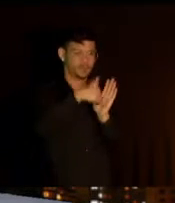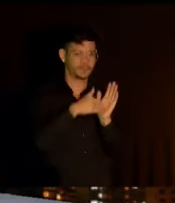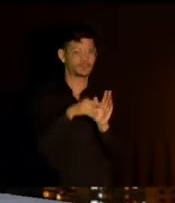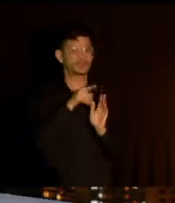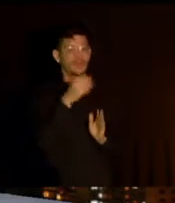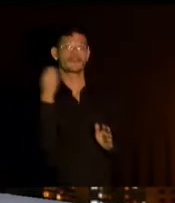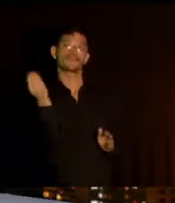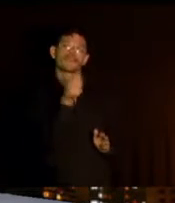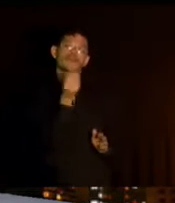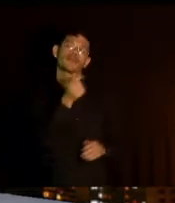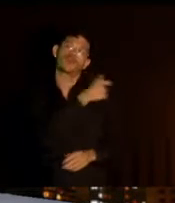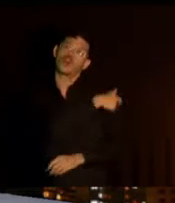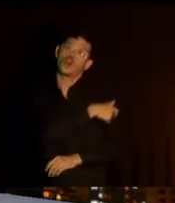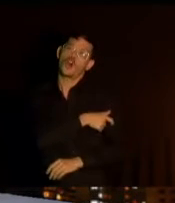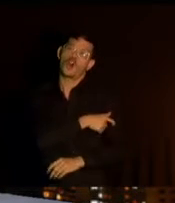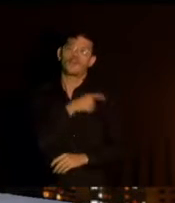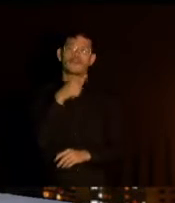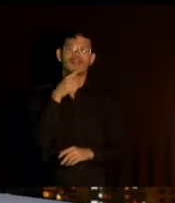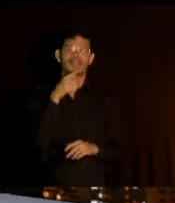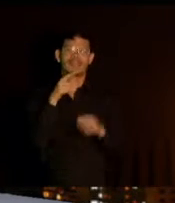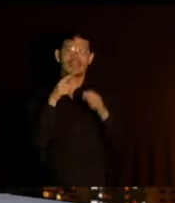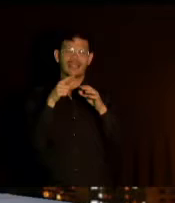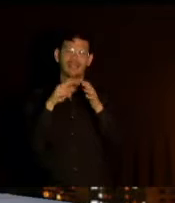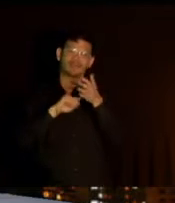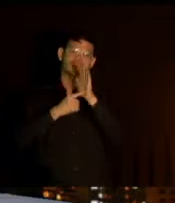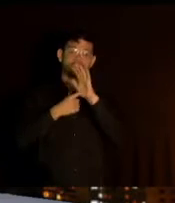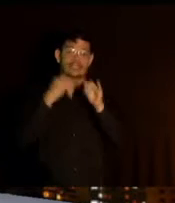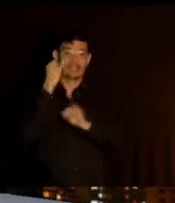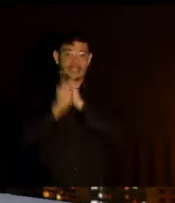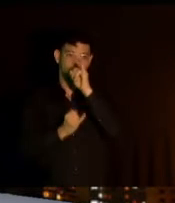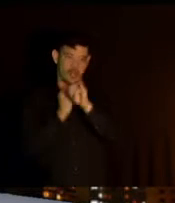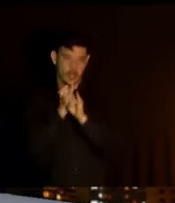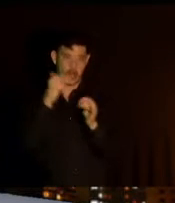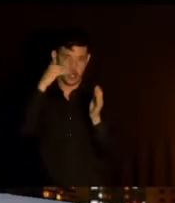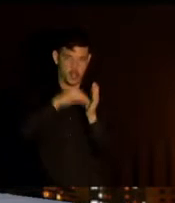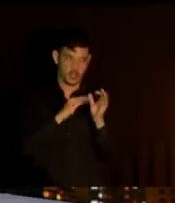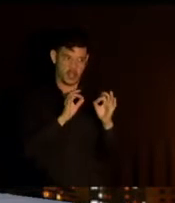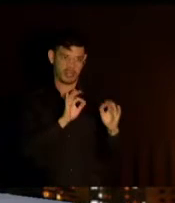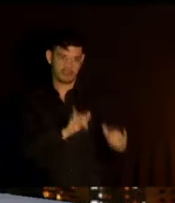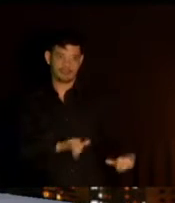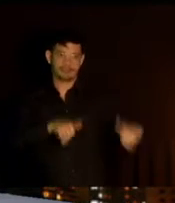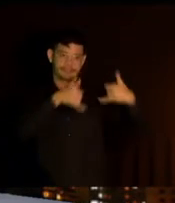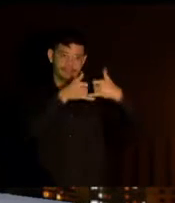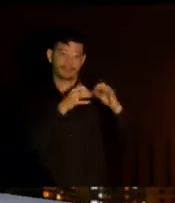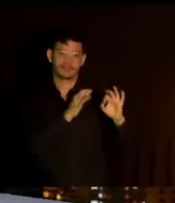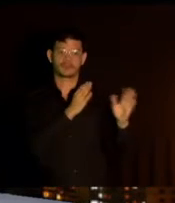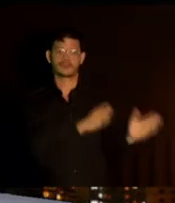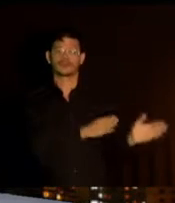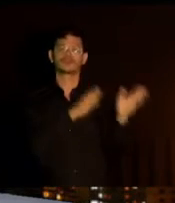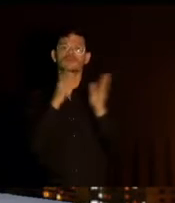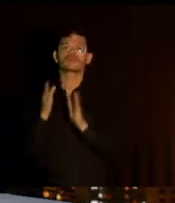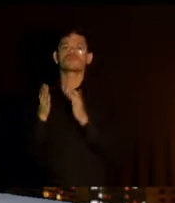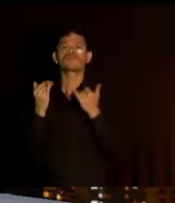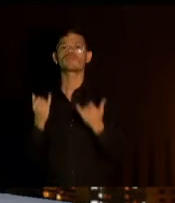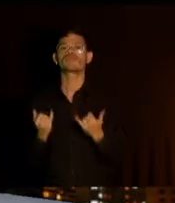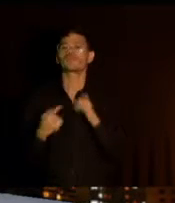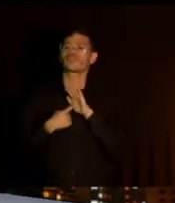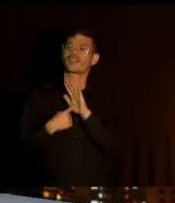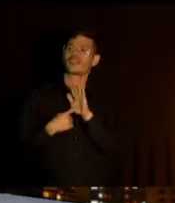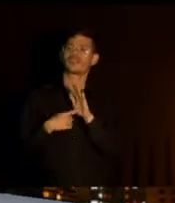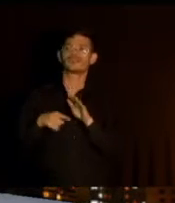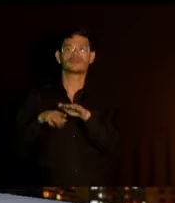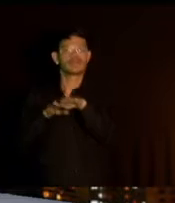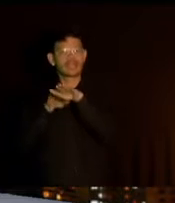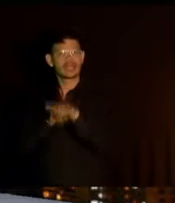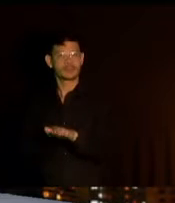Comité Paralímpico Internacional. Ya regresaremos con él nuevamente y vamos con el representante de los